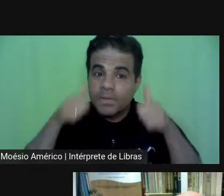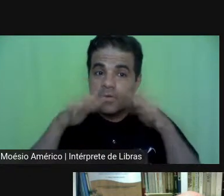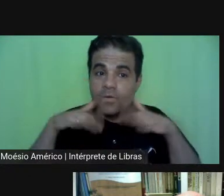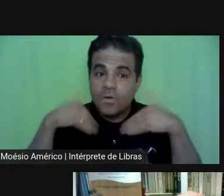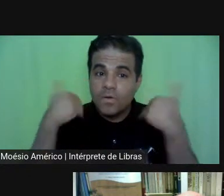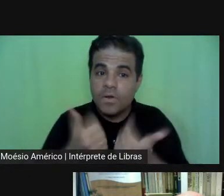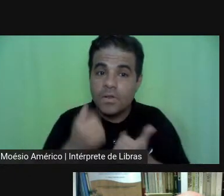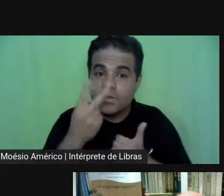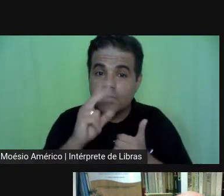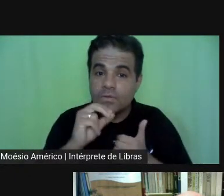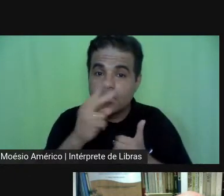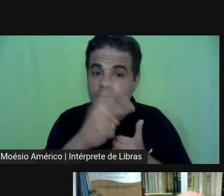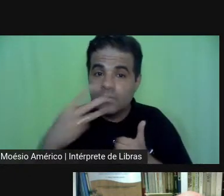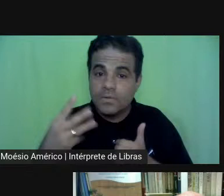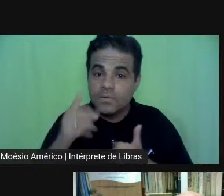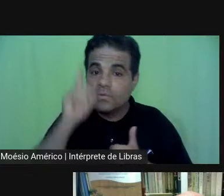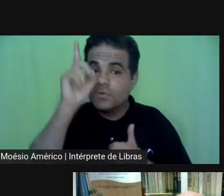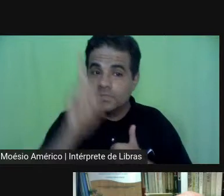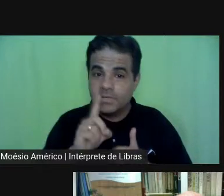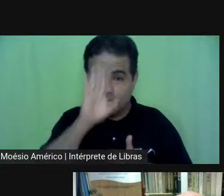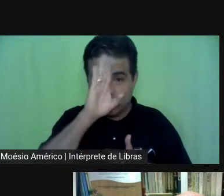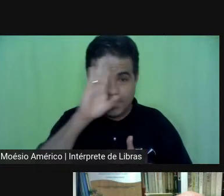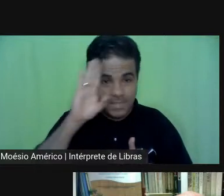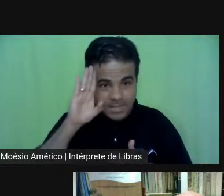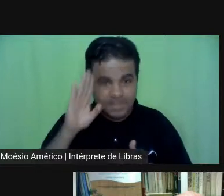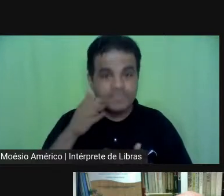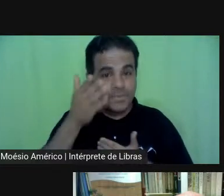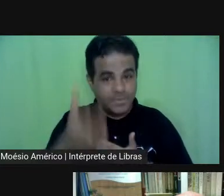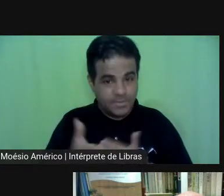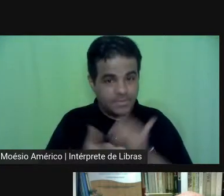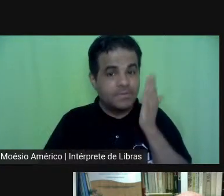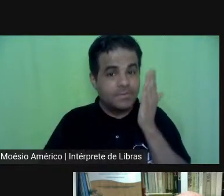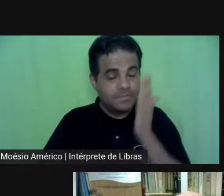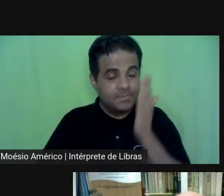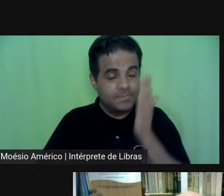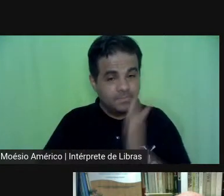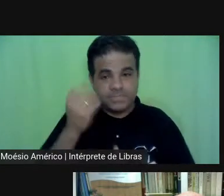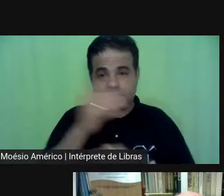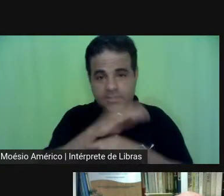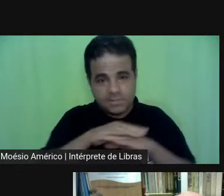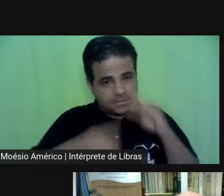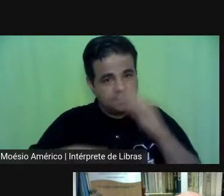2023 el director académico de la fundación javier civil